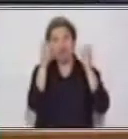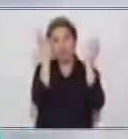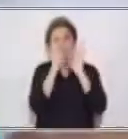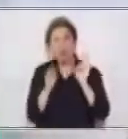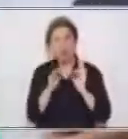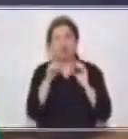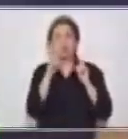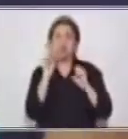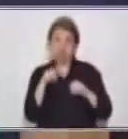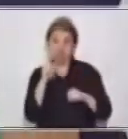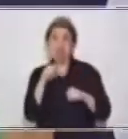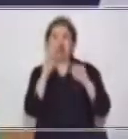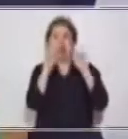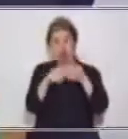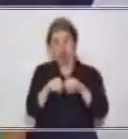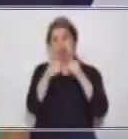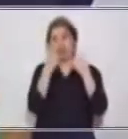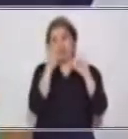Puede ser.